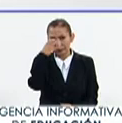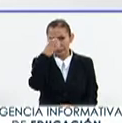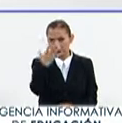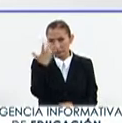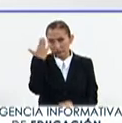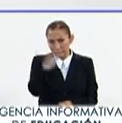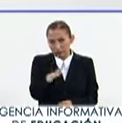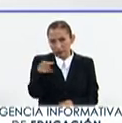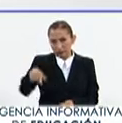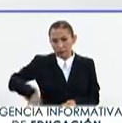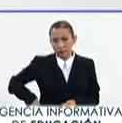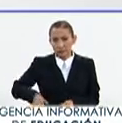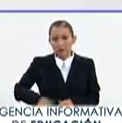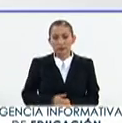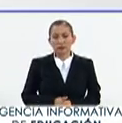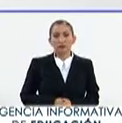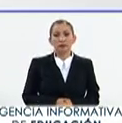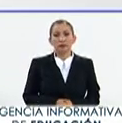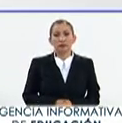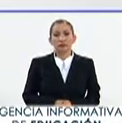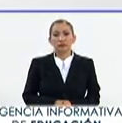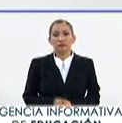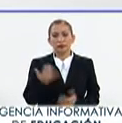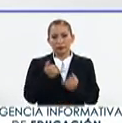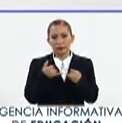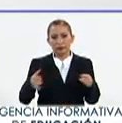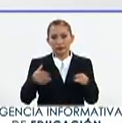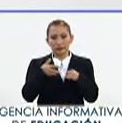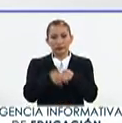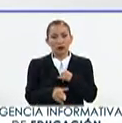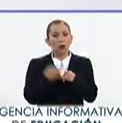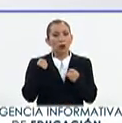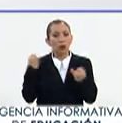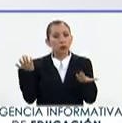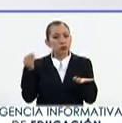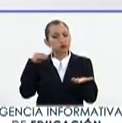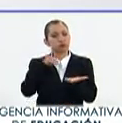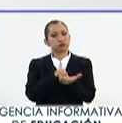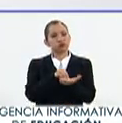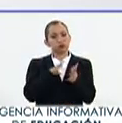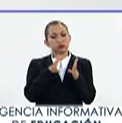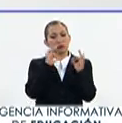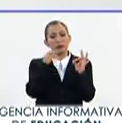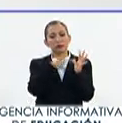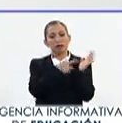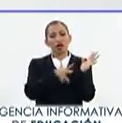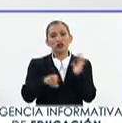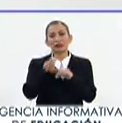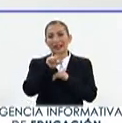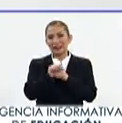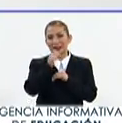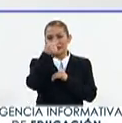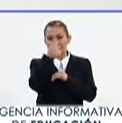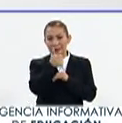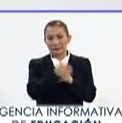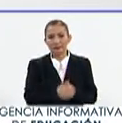ya señalaron ustedes, pues se inaugura o se constituye por allá de